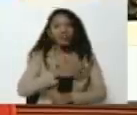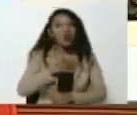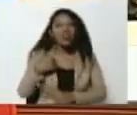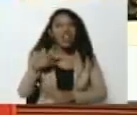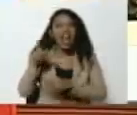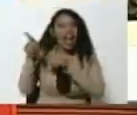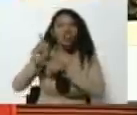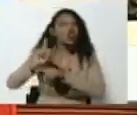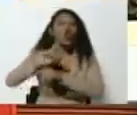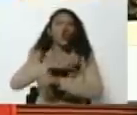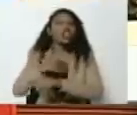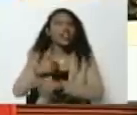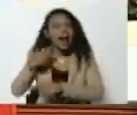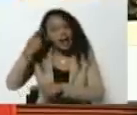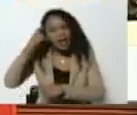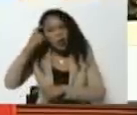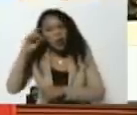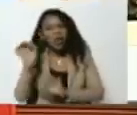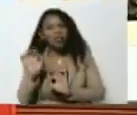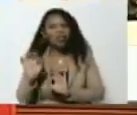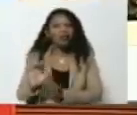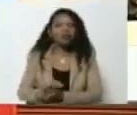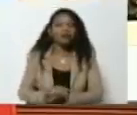Yo creo que el títere criminal,